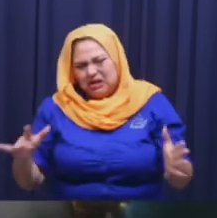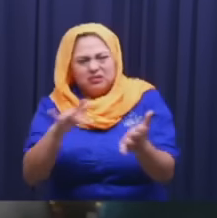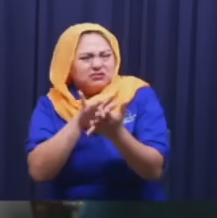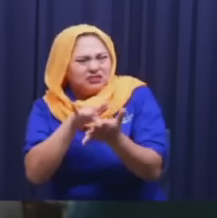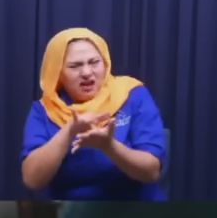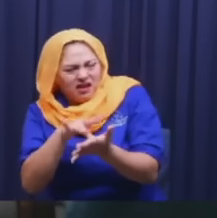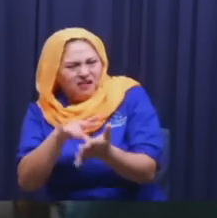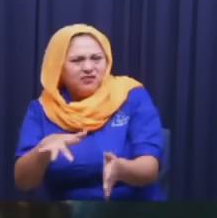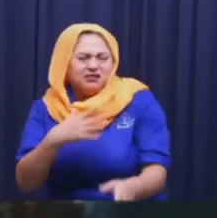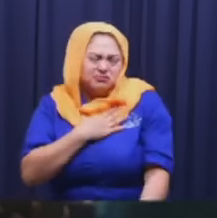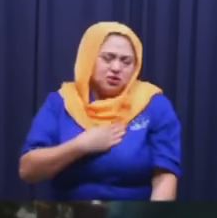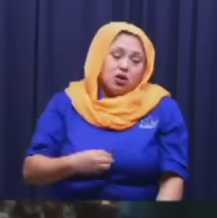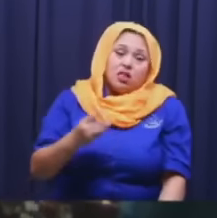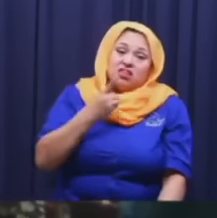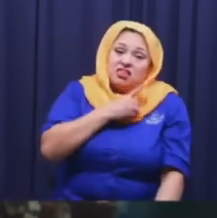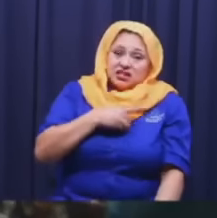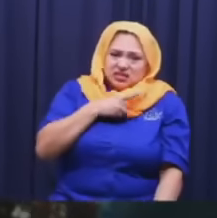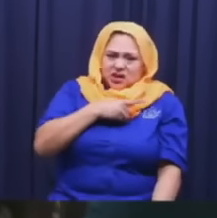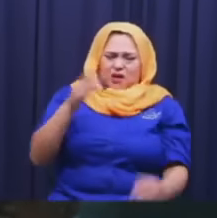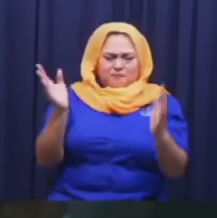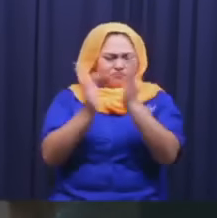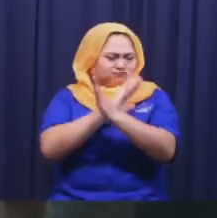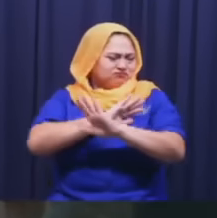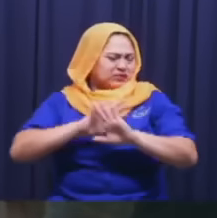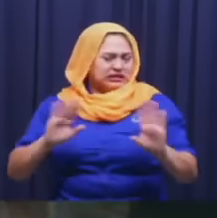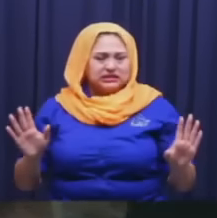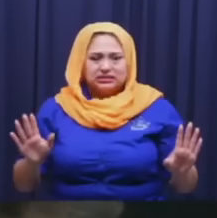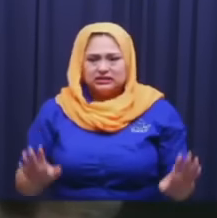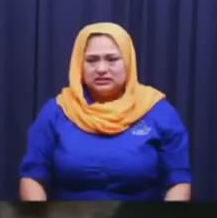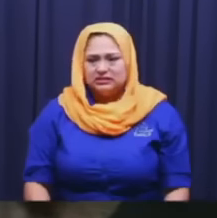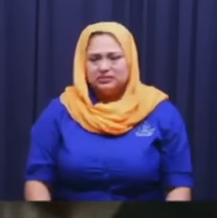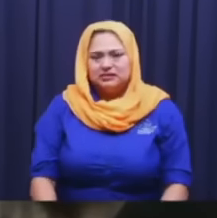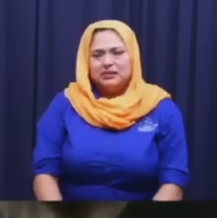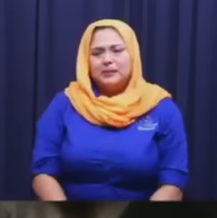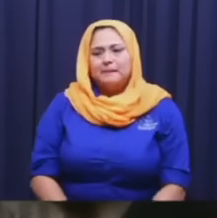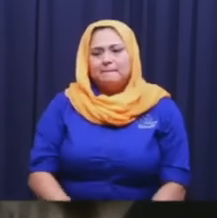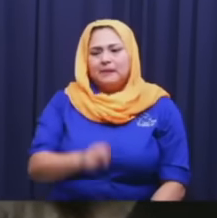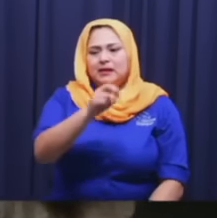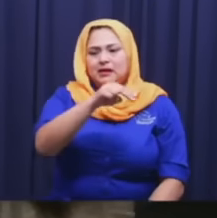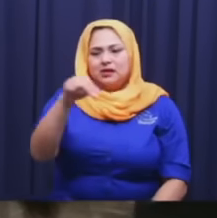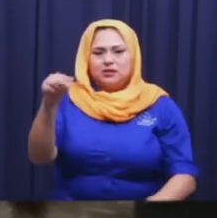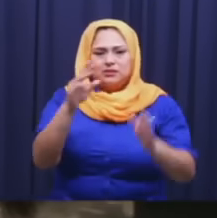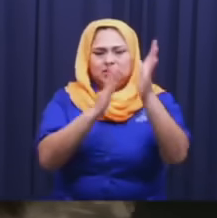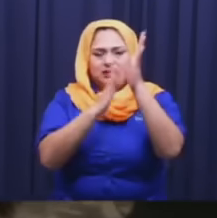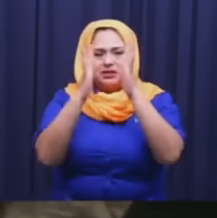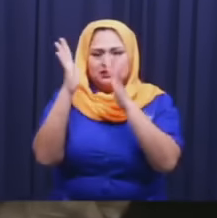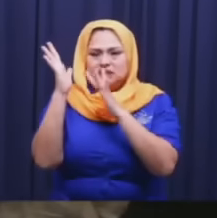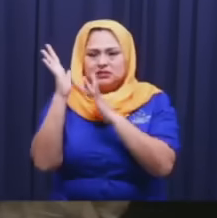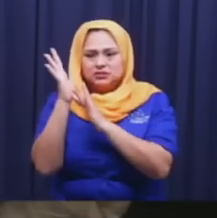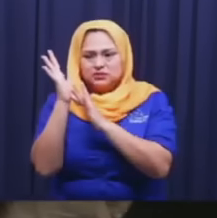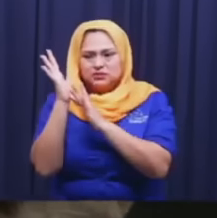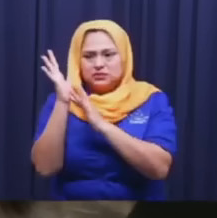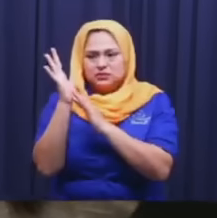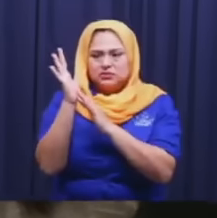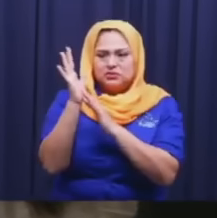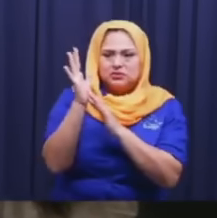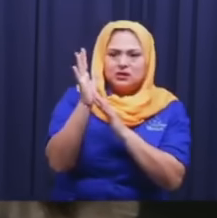han deseado la muerte, En el nombre de Jesús,